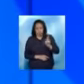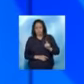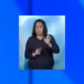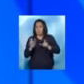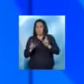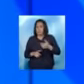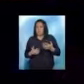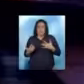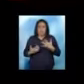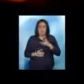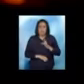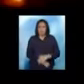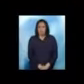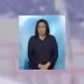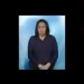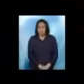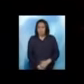lugar.